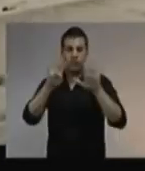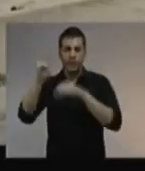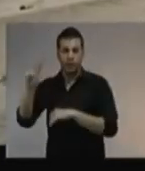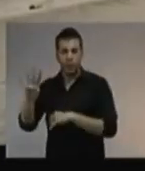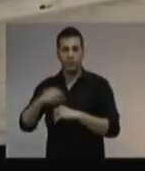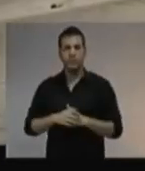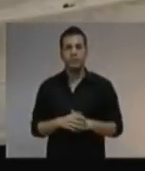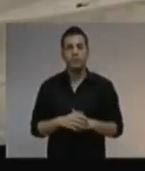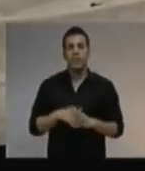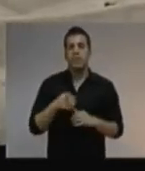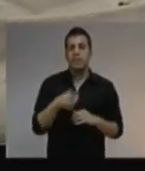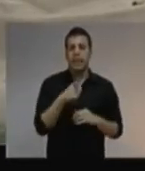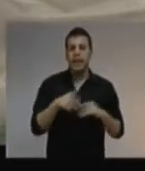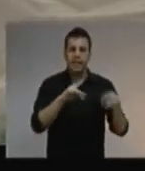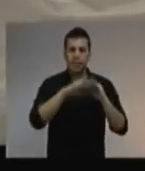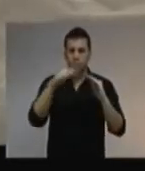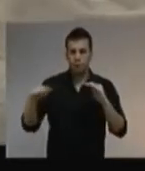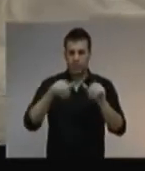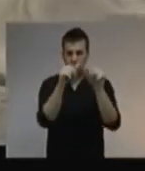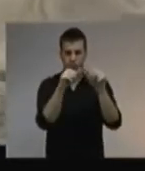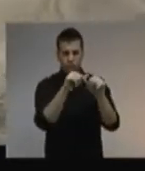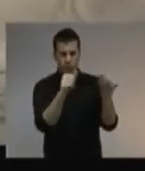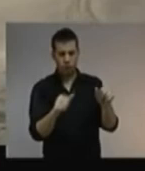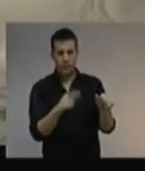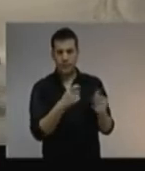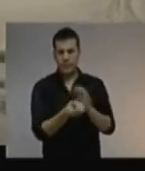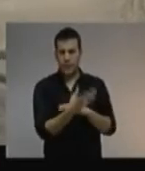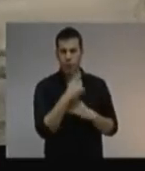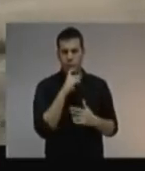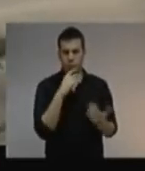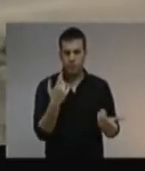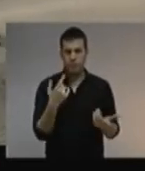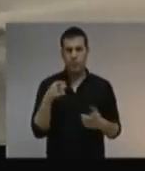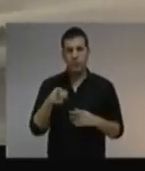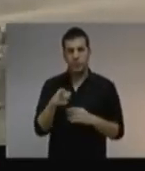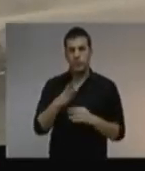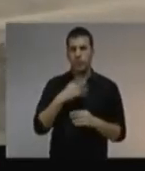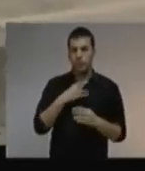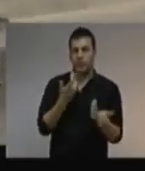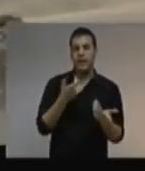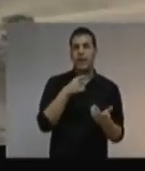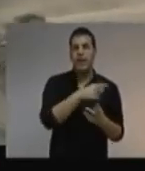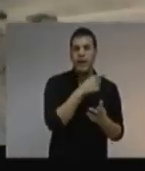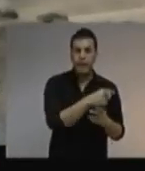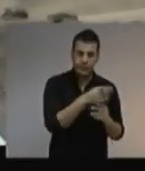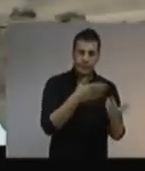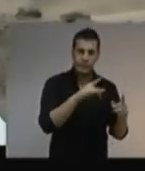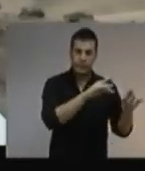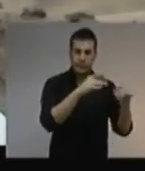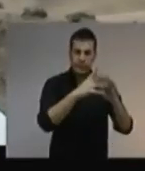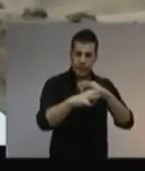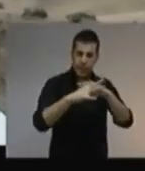dunas? La erosión de las rocas y de los restos de moluscos marinos crean una arena, un sedimento marino,